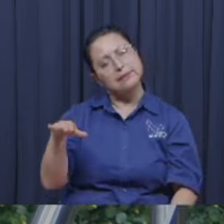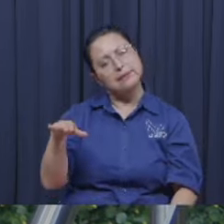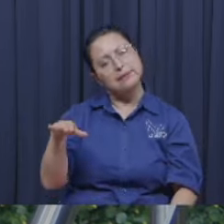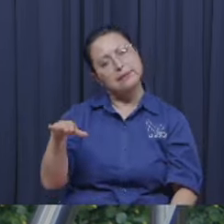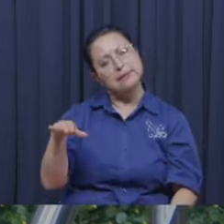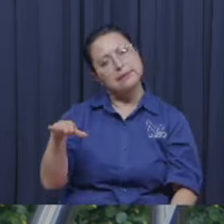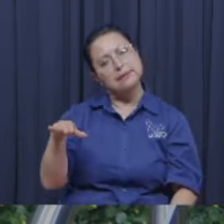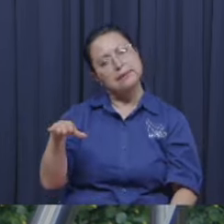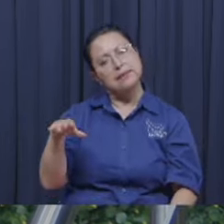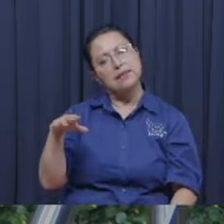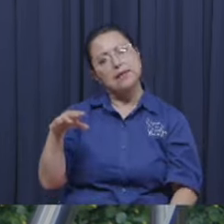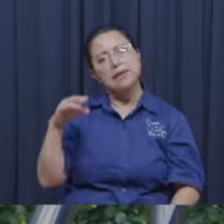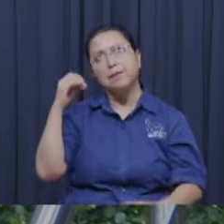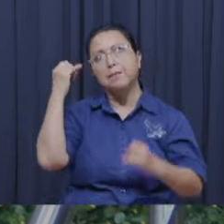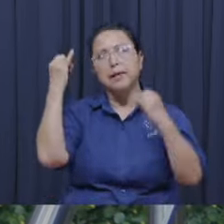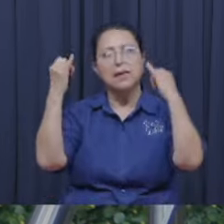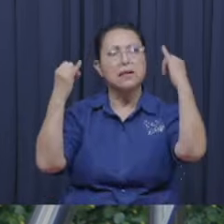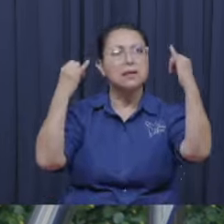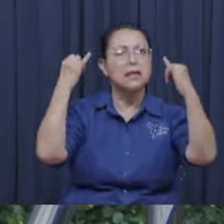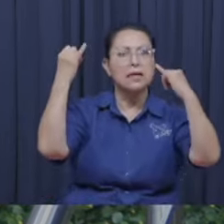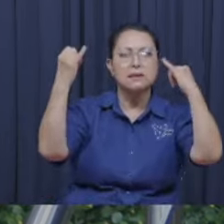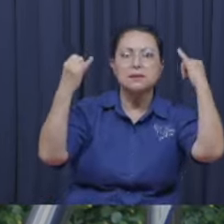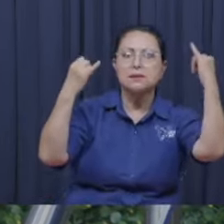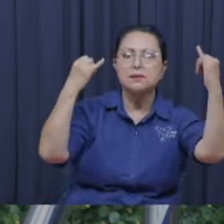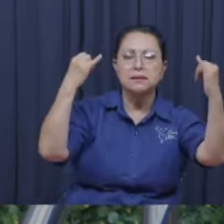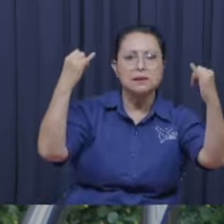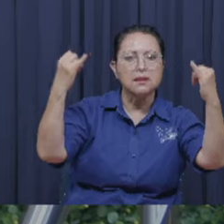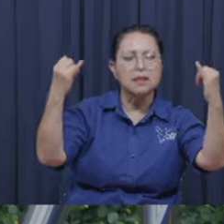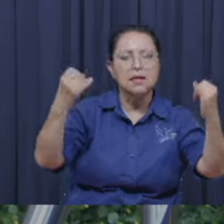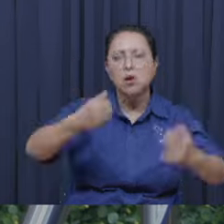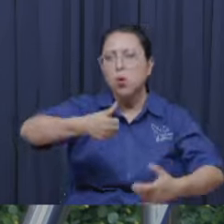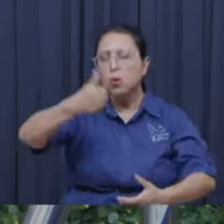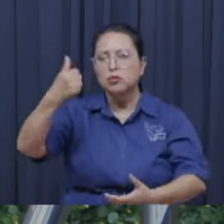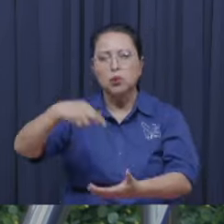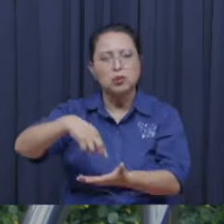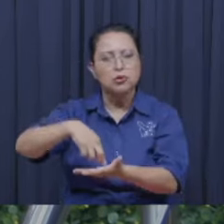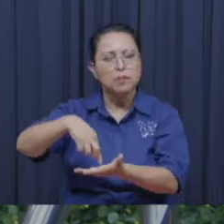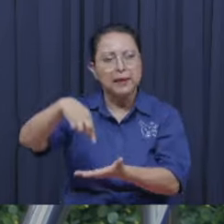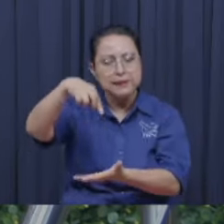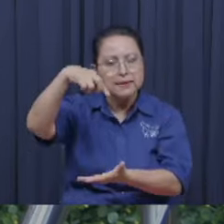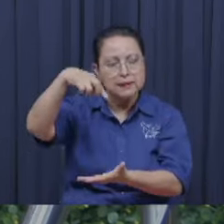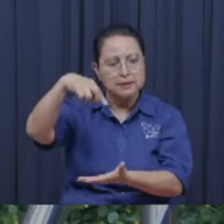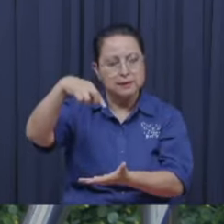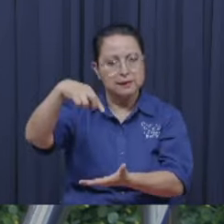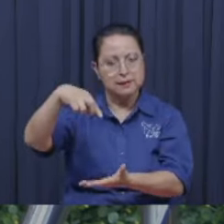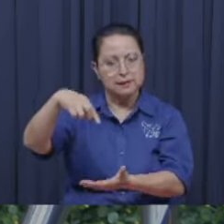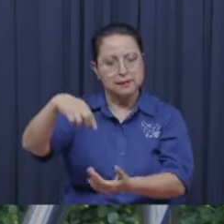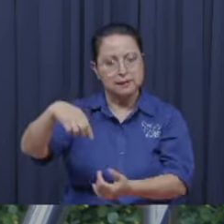Imagínense cómo estarán los demás. Aunque los que se llevan de más pacíficos son los europeos.